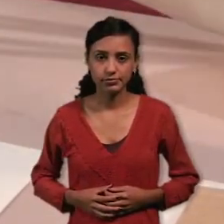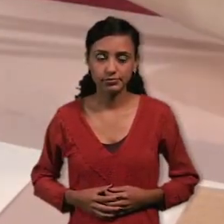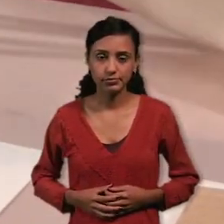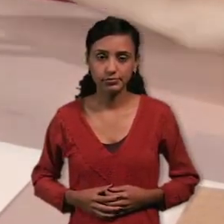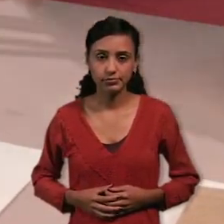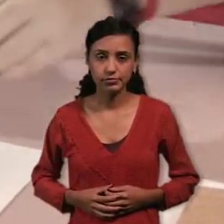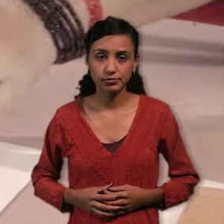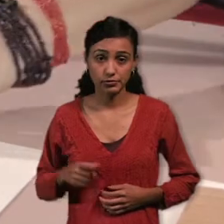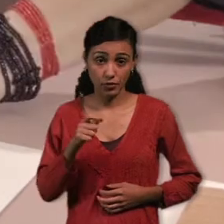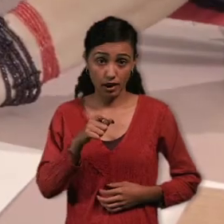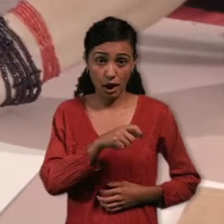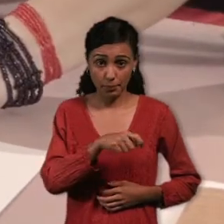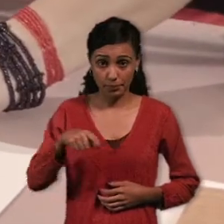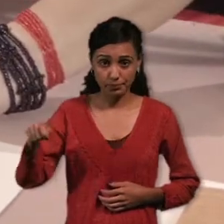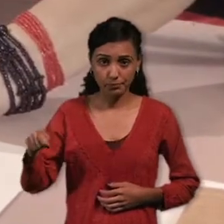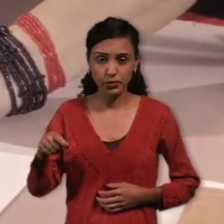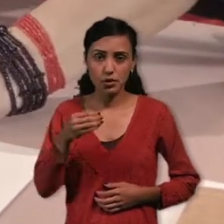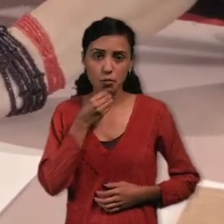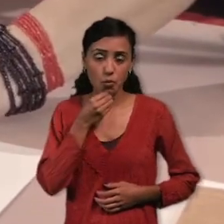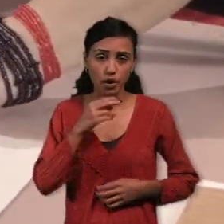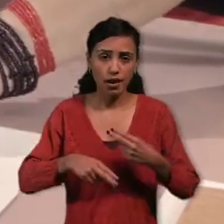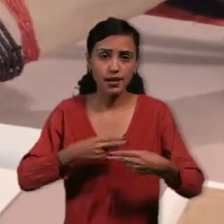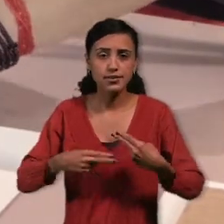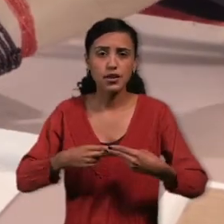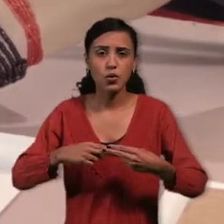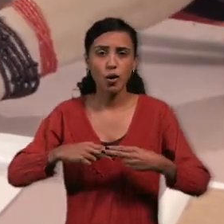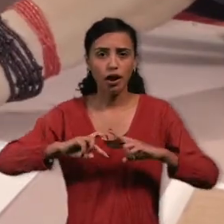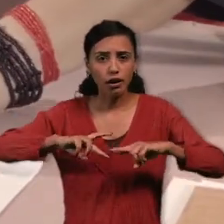Ponemos un lápiz que nos va a servir para enrollar